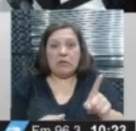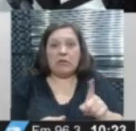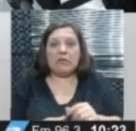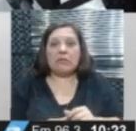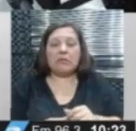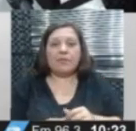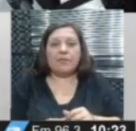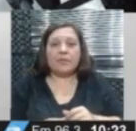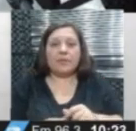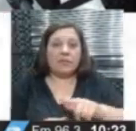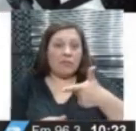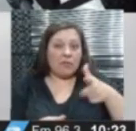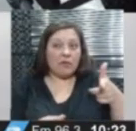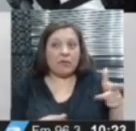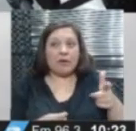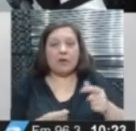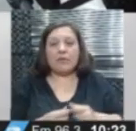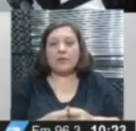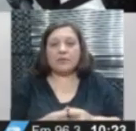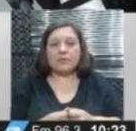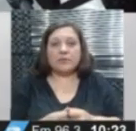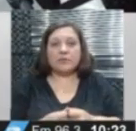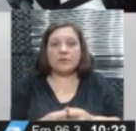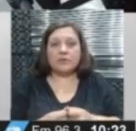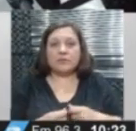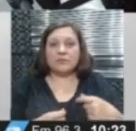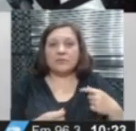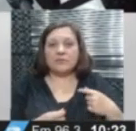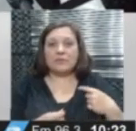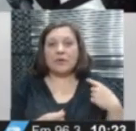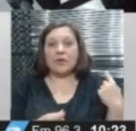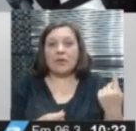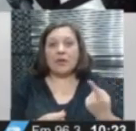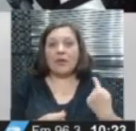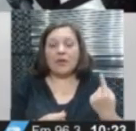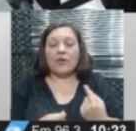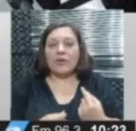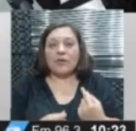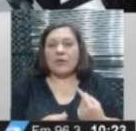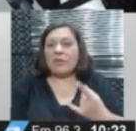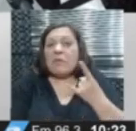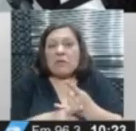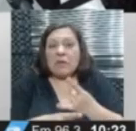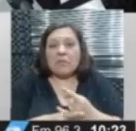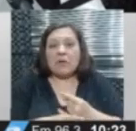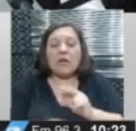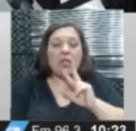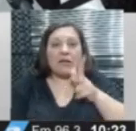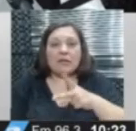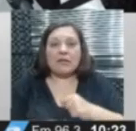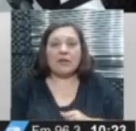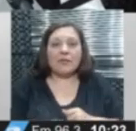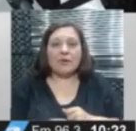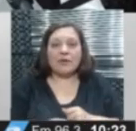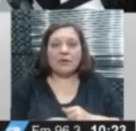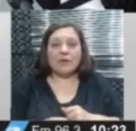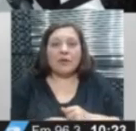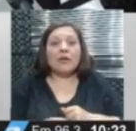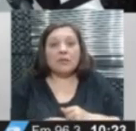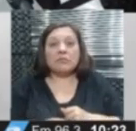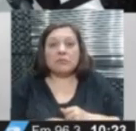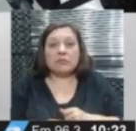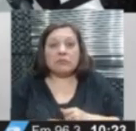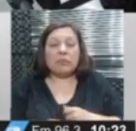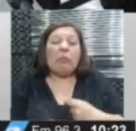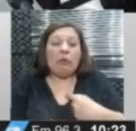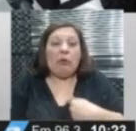exactamente ig perfectamente o sea nuestro concepto es ese no tenemos un